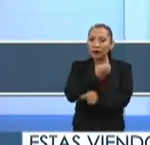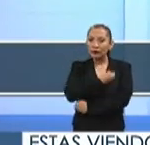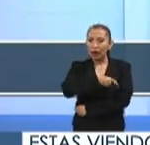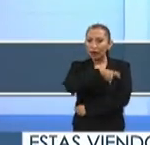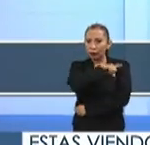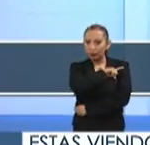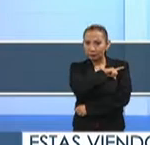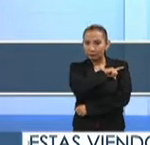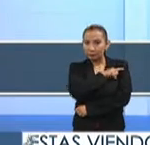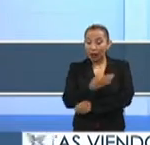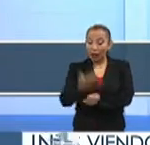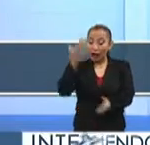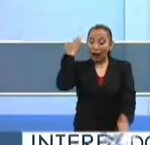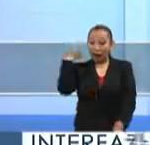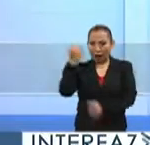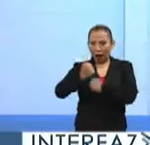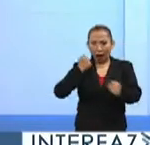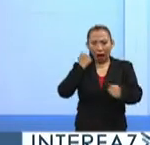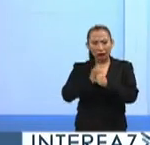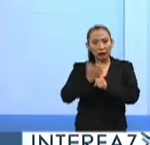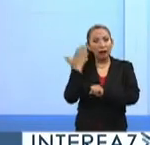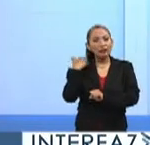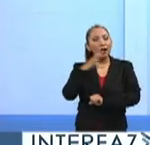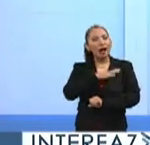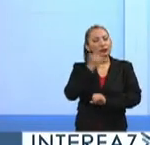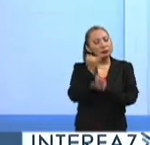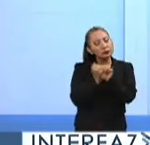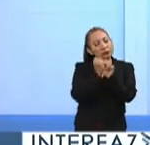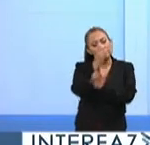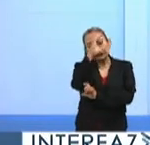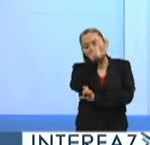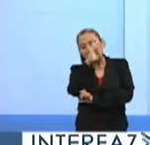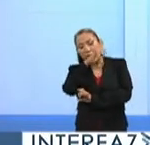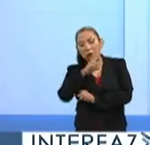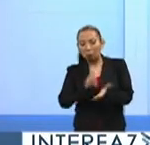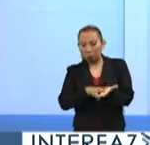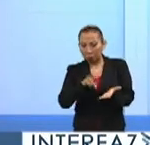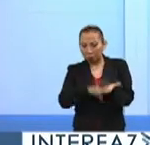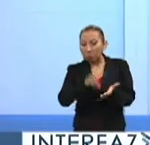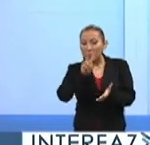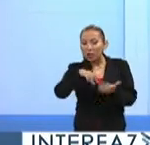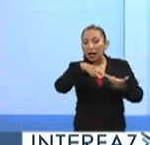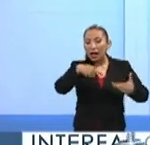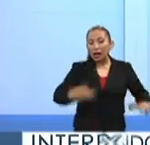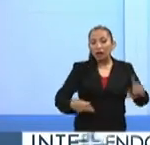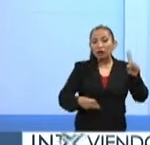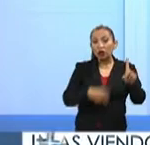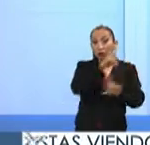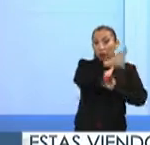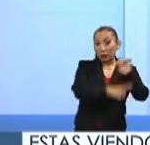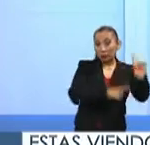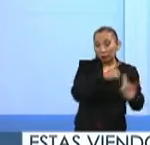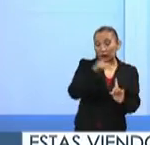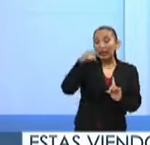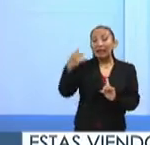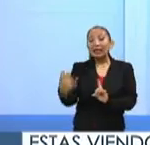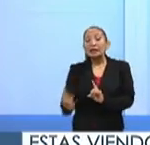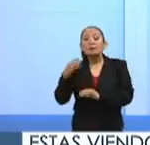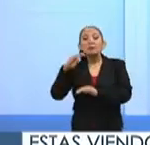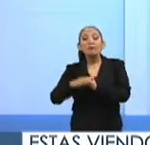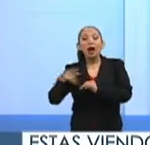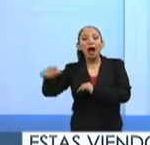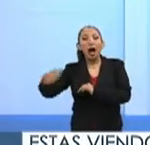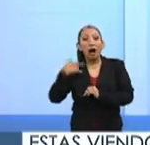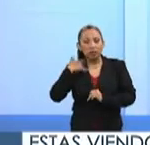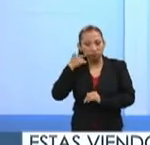salud. Desde hace ya varias décadas existen estudios científicos que avalan además la relación entre el deporte y un aumento